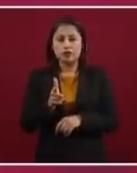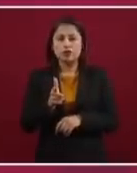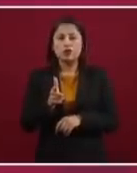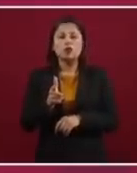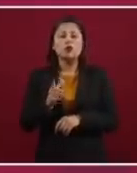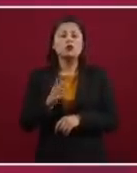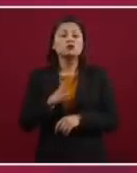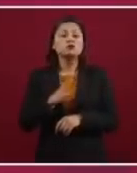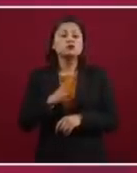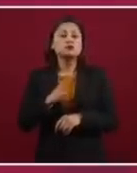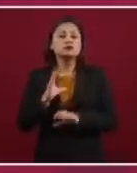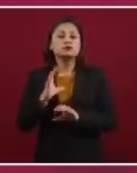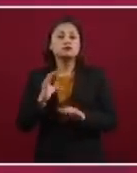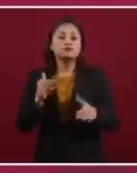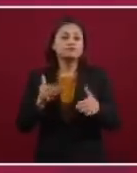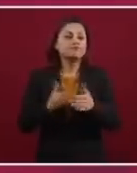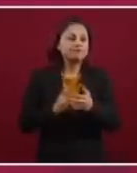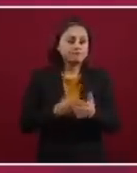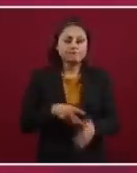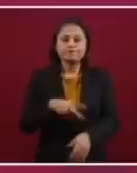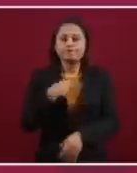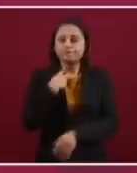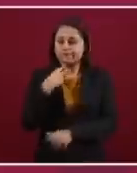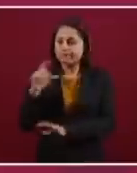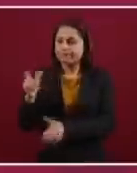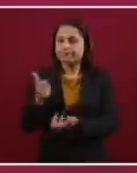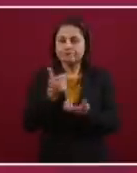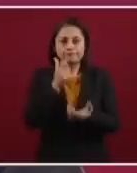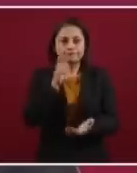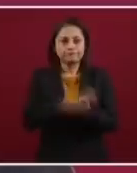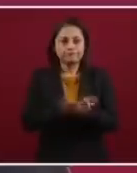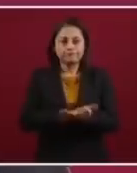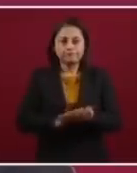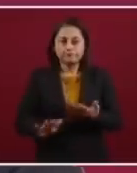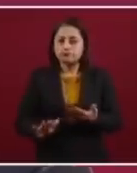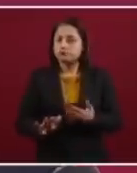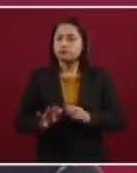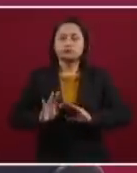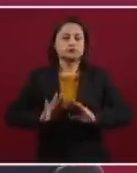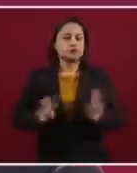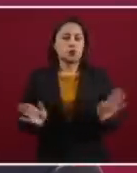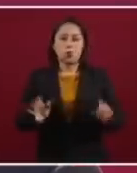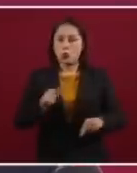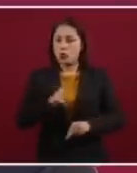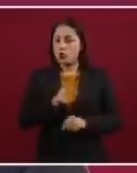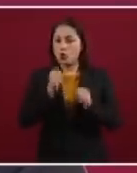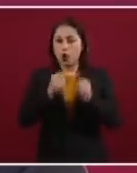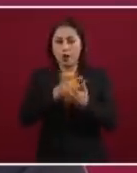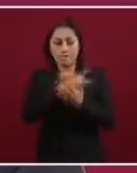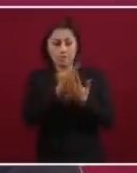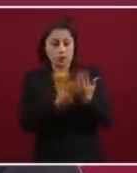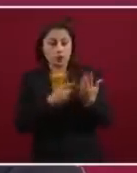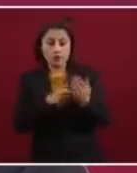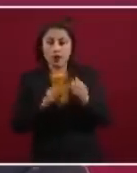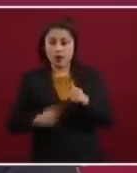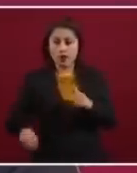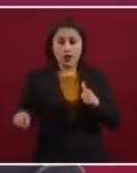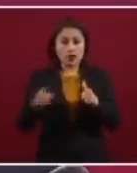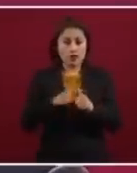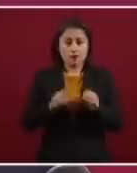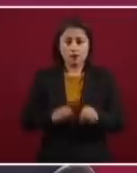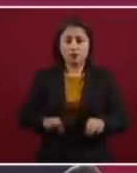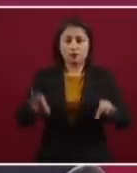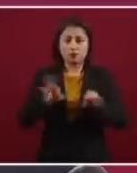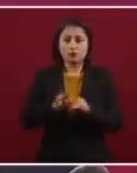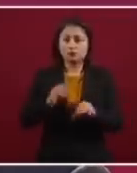utilizar presupuestos ya todo lo que se requiere todo es